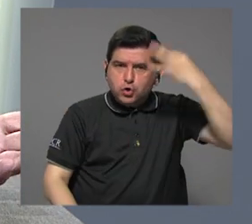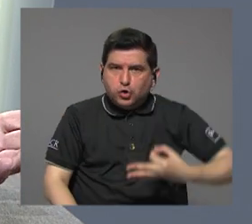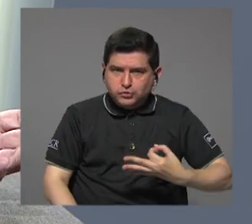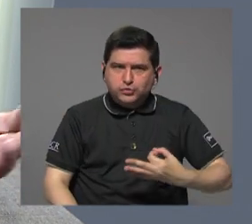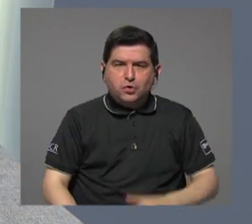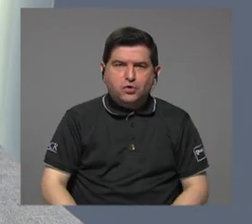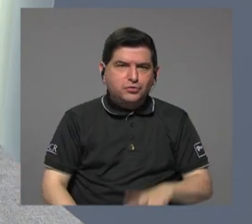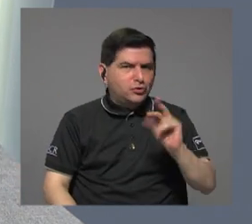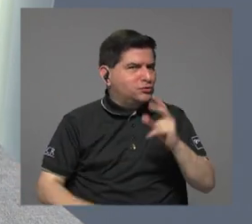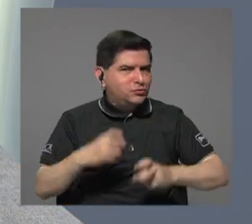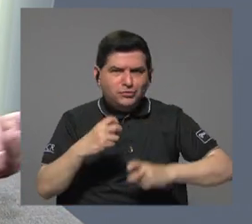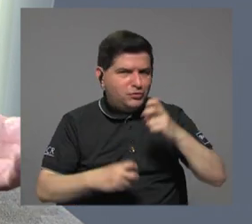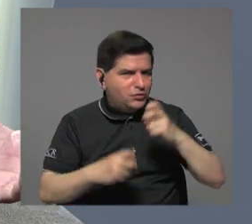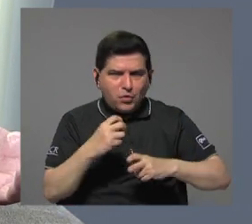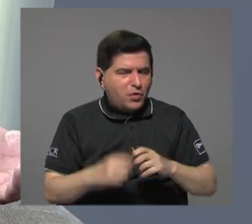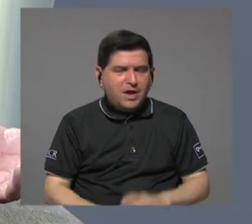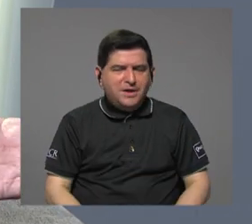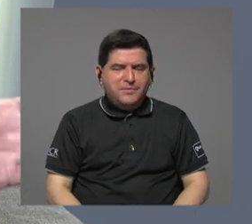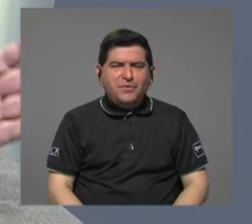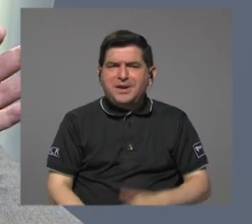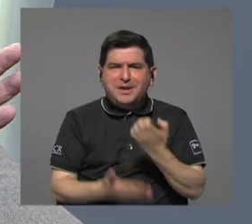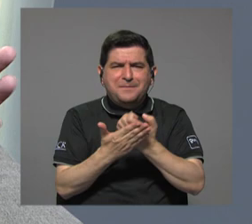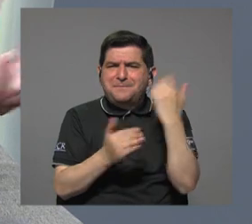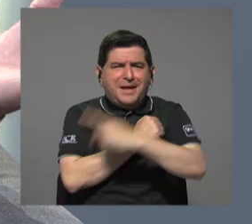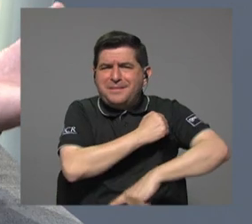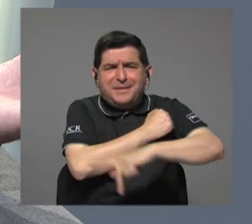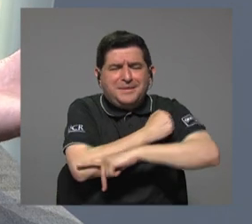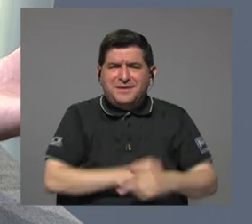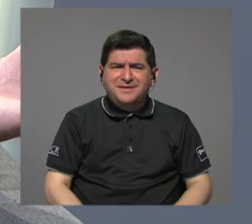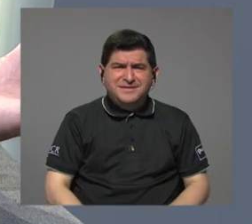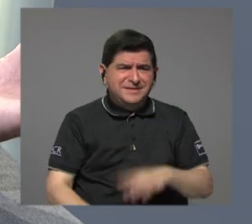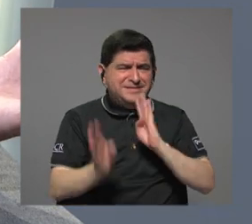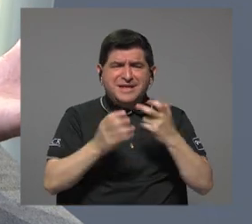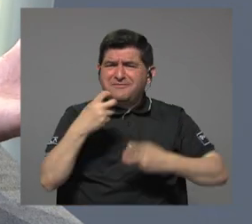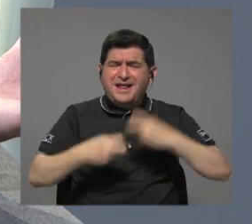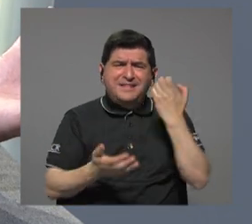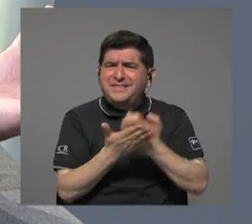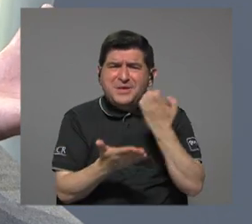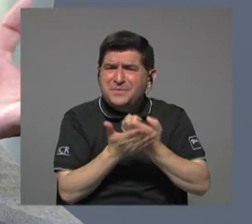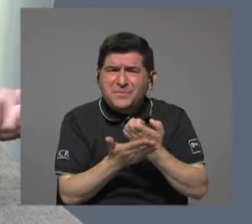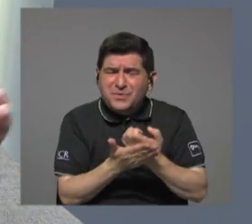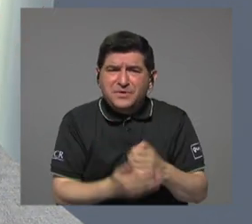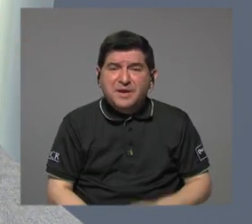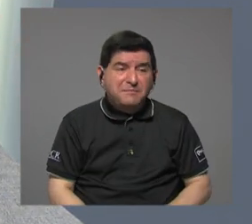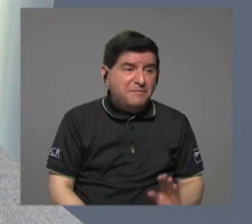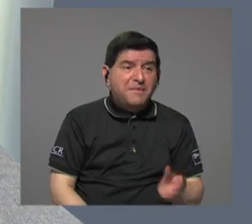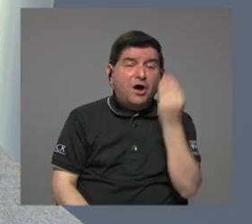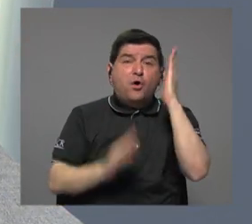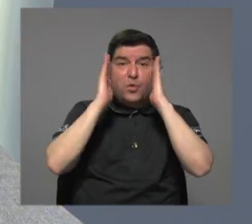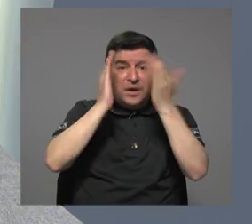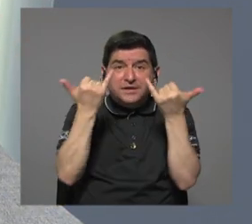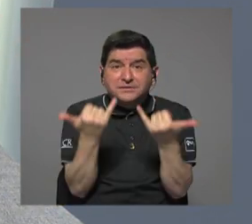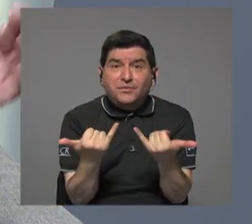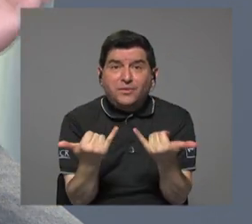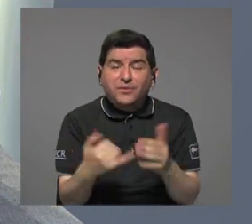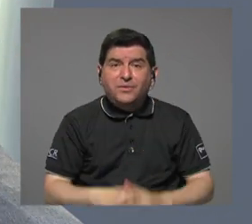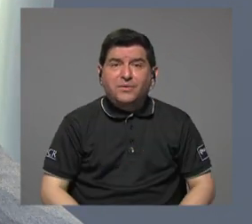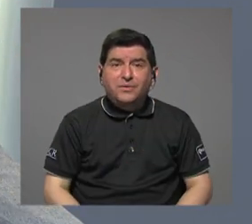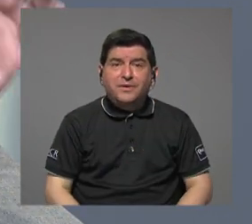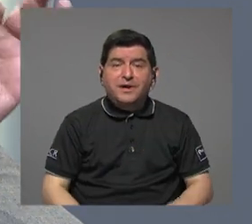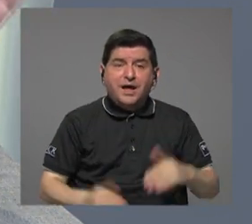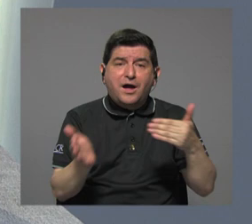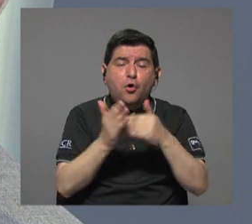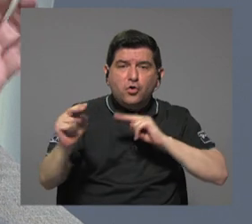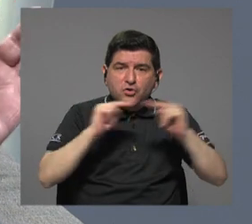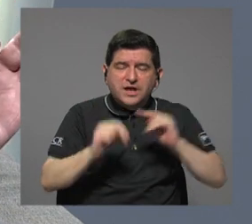que no es el problema fiscal del país imagínense que si hablamos de problema fiscal para esos jóvenes que nos escuchan la renegociación